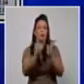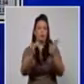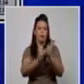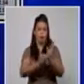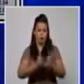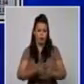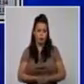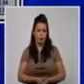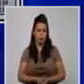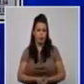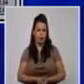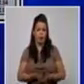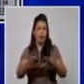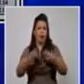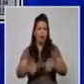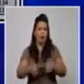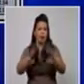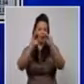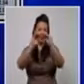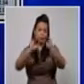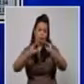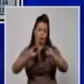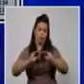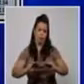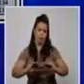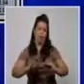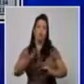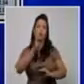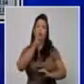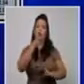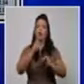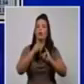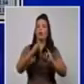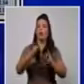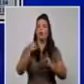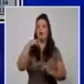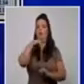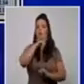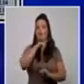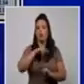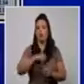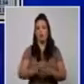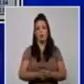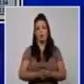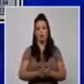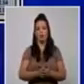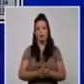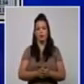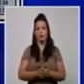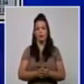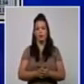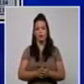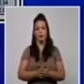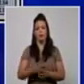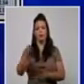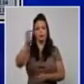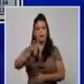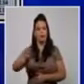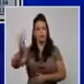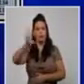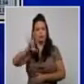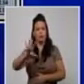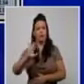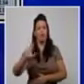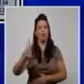en este orden pudiéramos decir que está Rusia, después de Brasil está Rusia, está Reino Unido, está Francia,